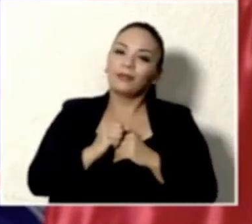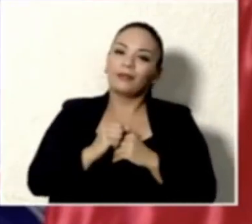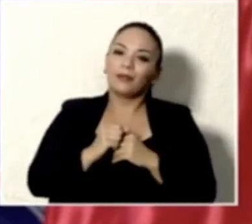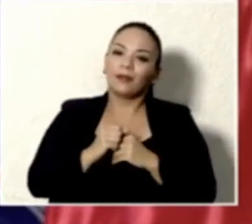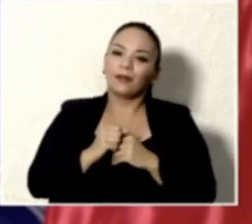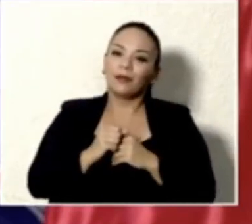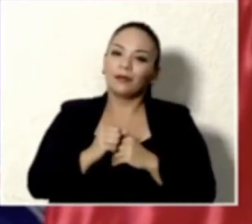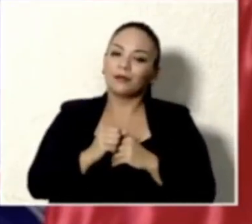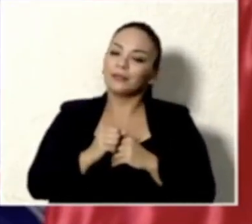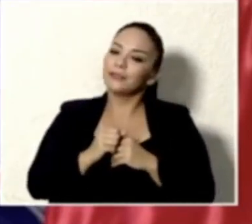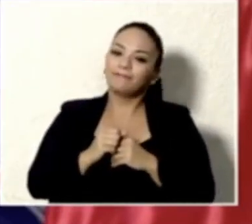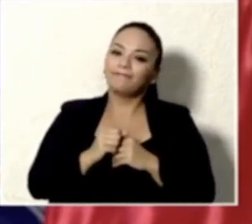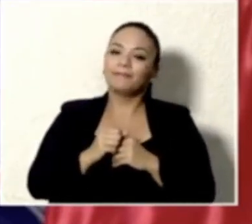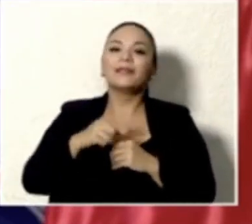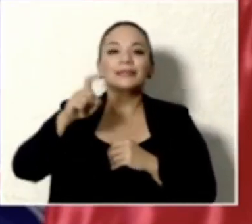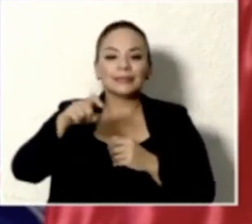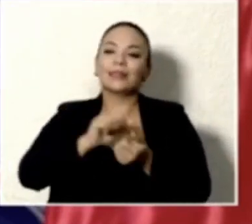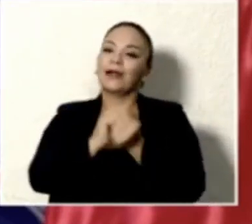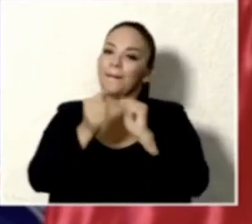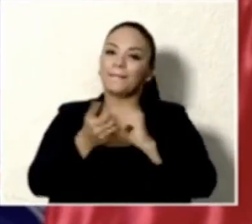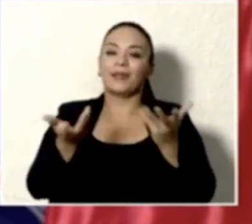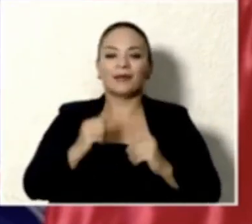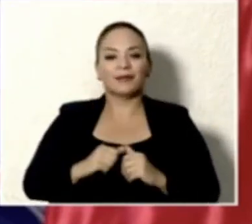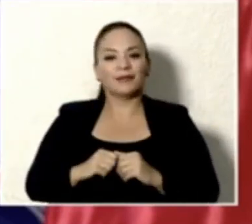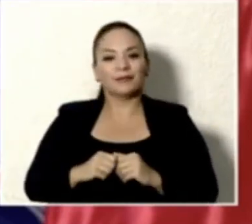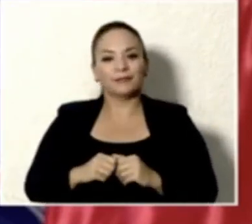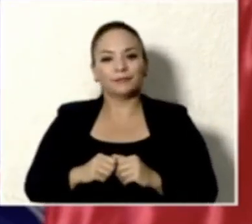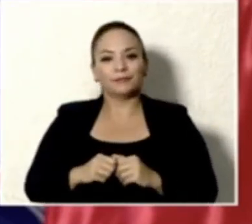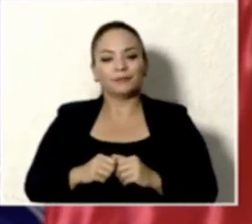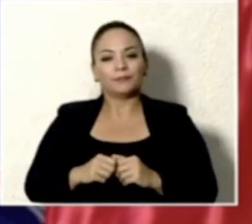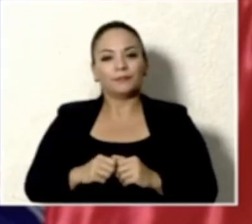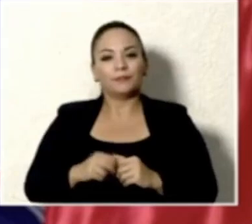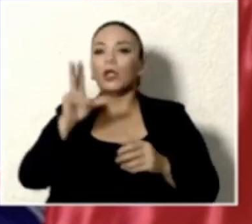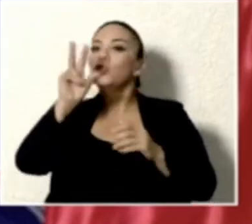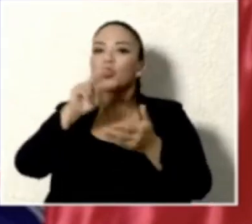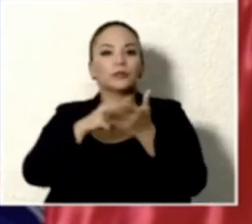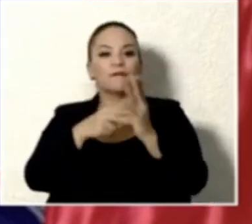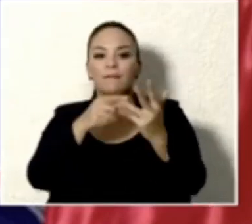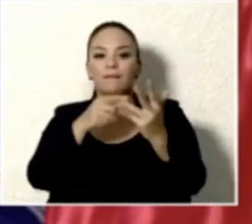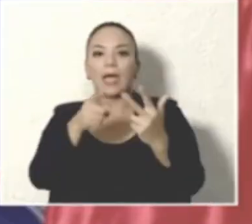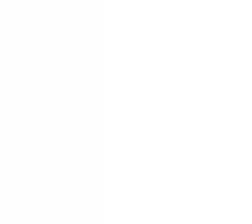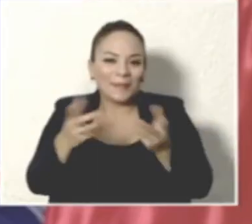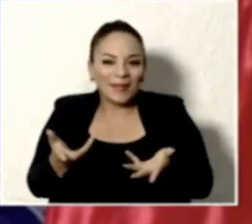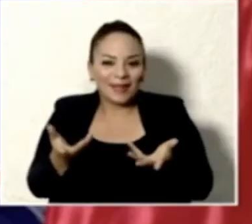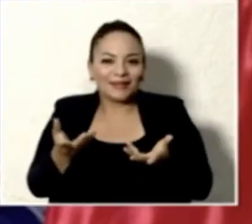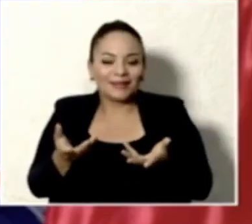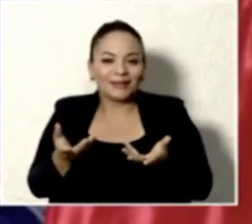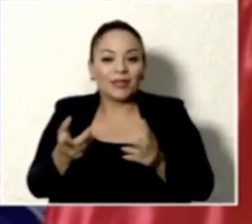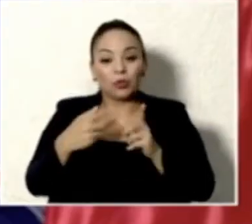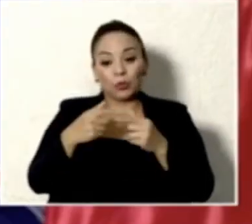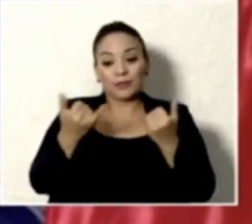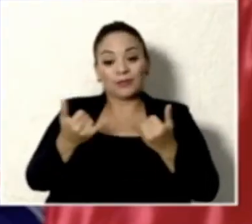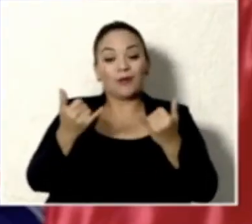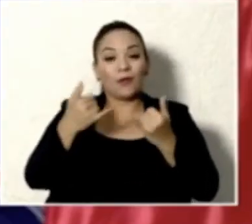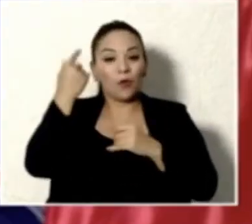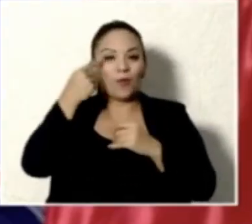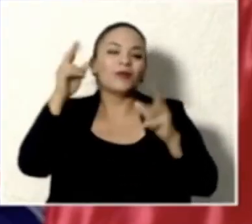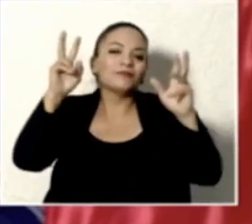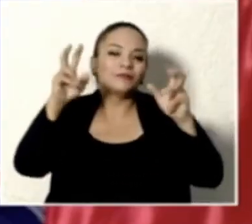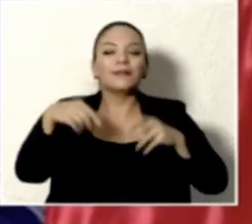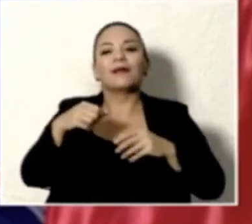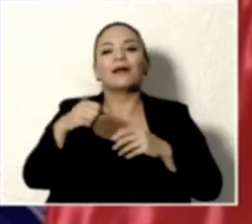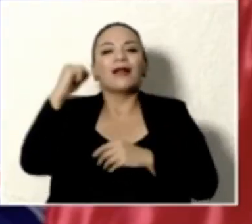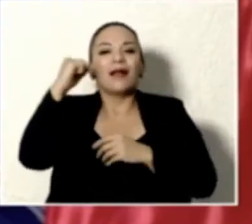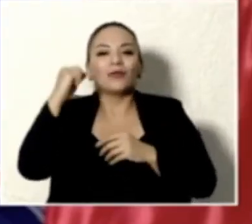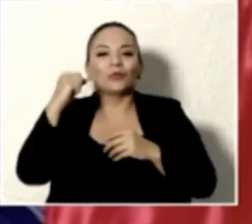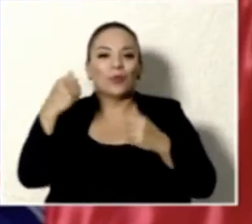que un cambio era adecuado. No significa que ellos no sean gente capaz, etc. Y decidí que para